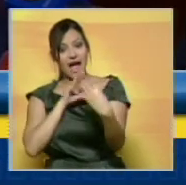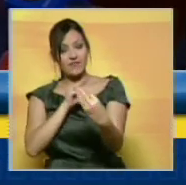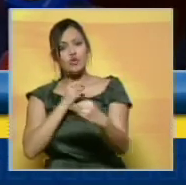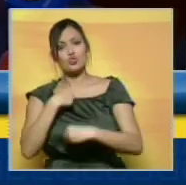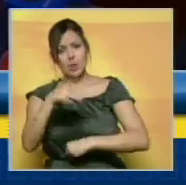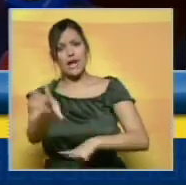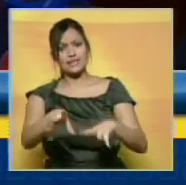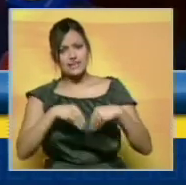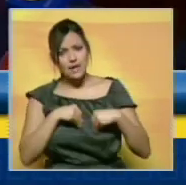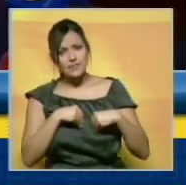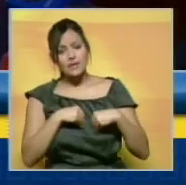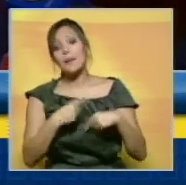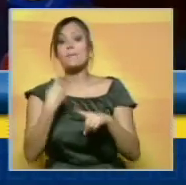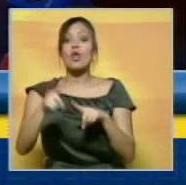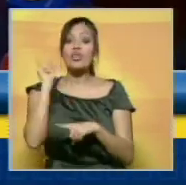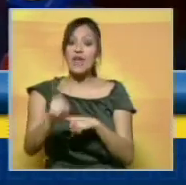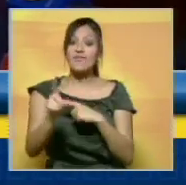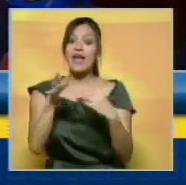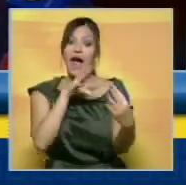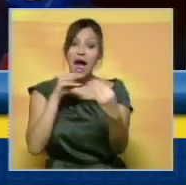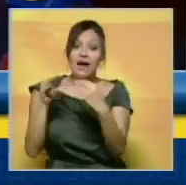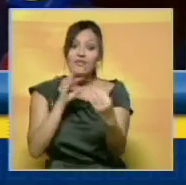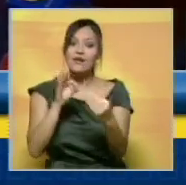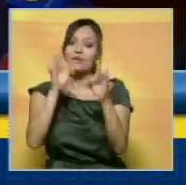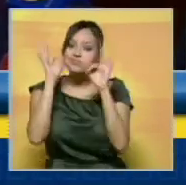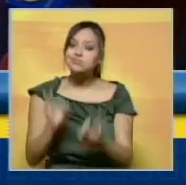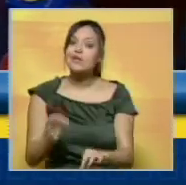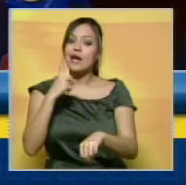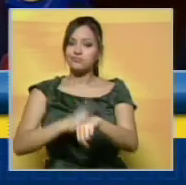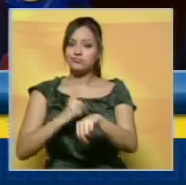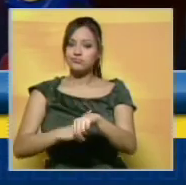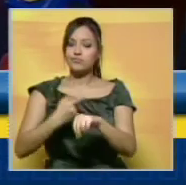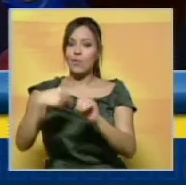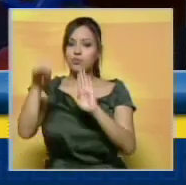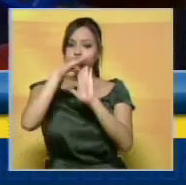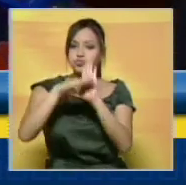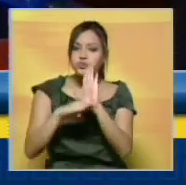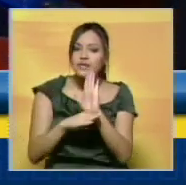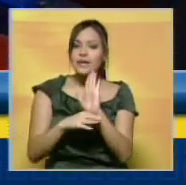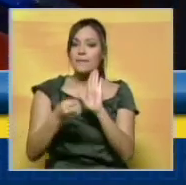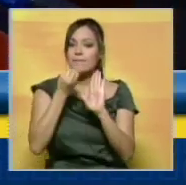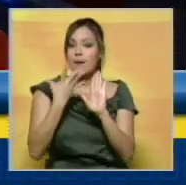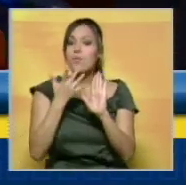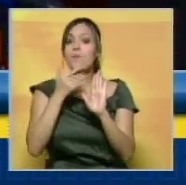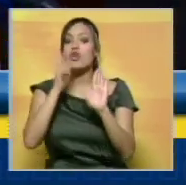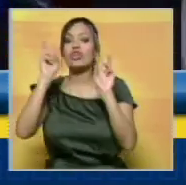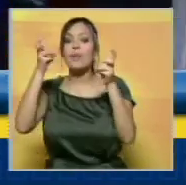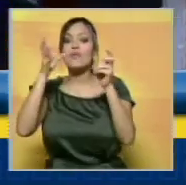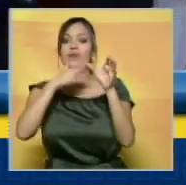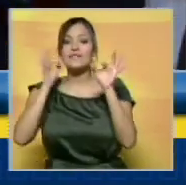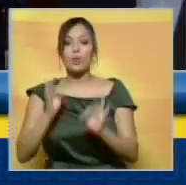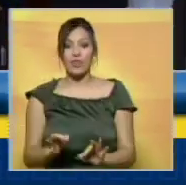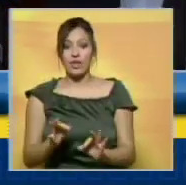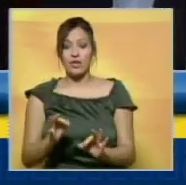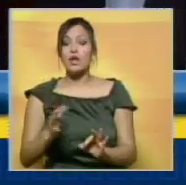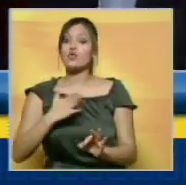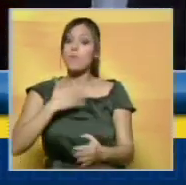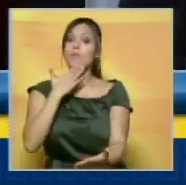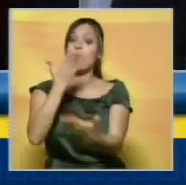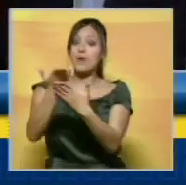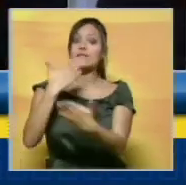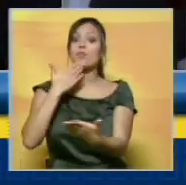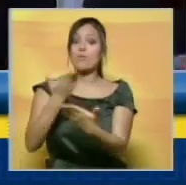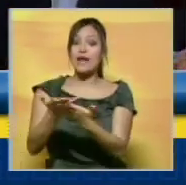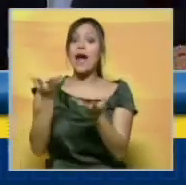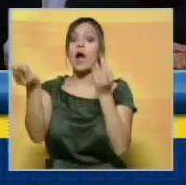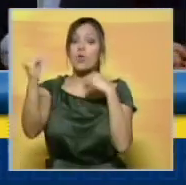diálogo, pero un diálogo dentro de una agenda precisa. Por ejemplo, el tema de la inseguridad. Nosotros hemos venido proponiendo un